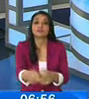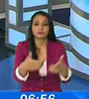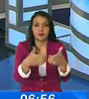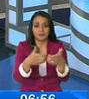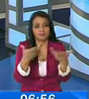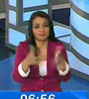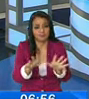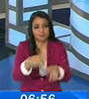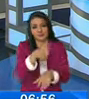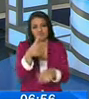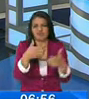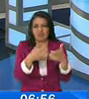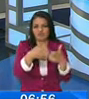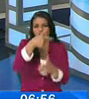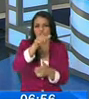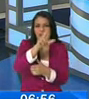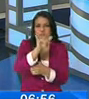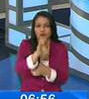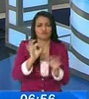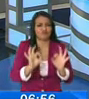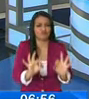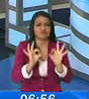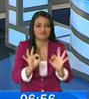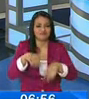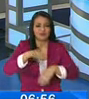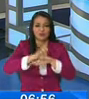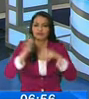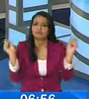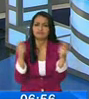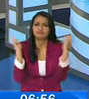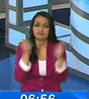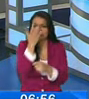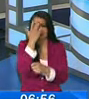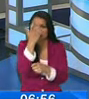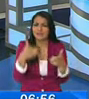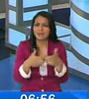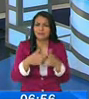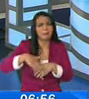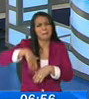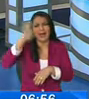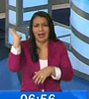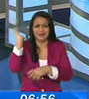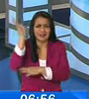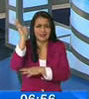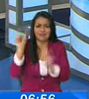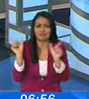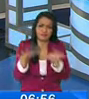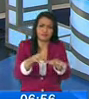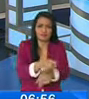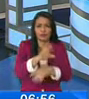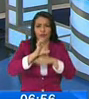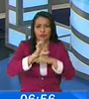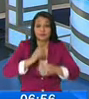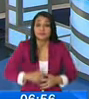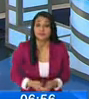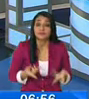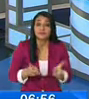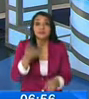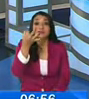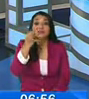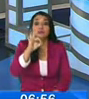Así que enhorabuena, el país está de fiesta y el porqué es el equipo más popular del país. Y aparte de eso, luego de 19